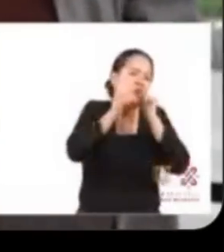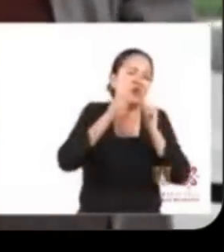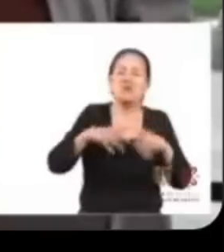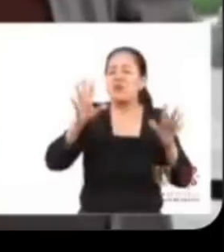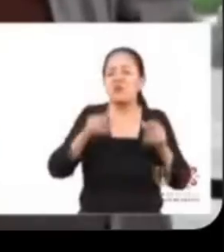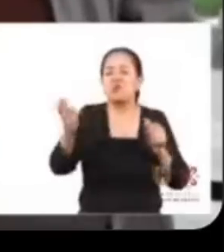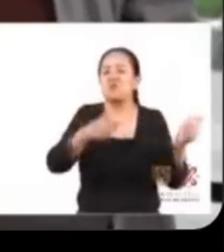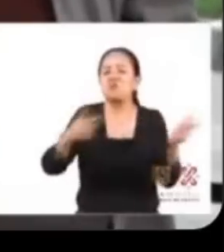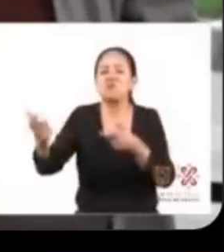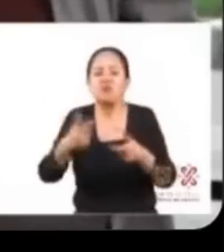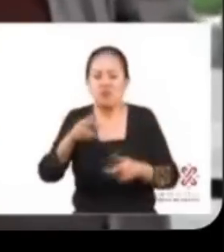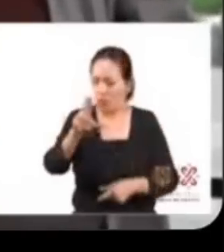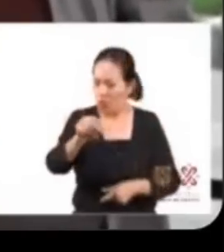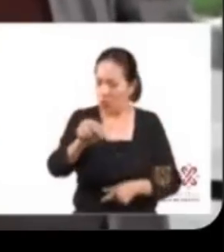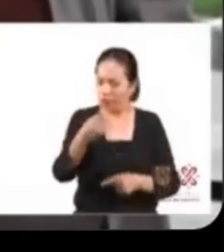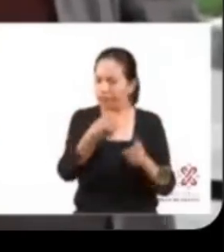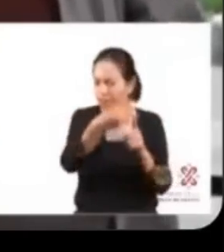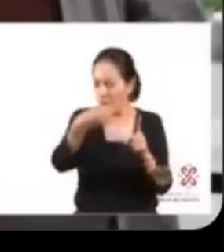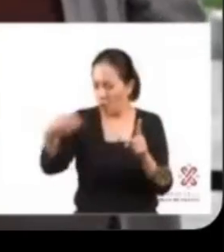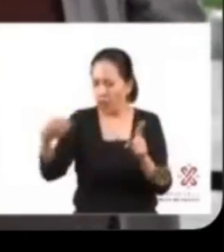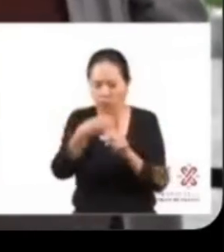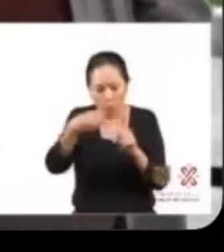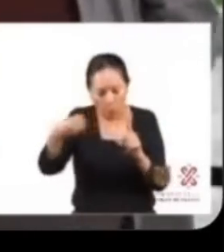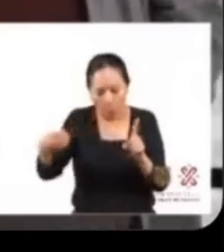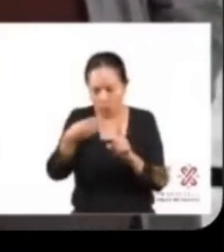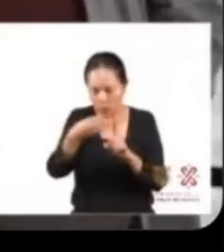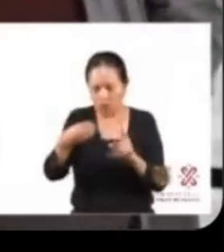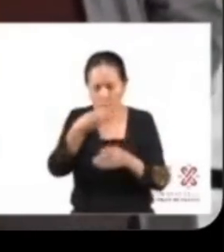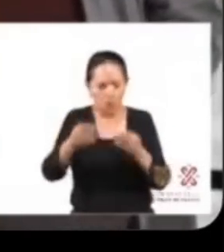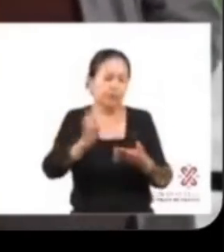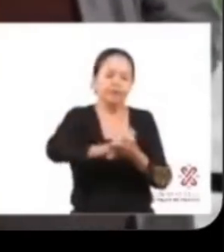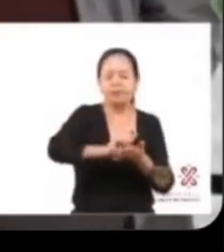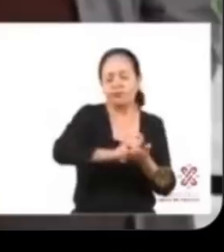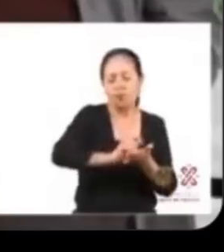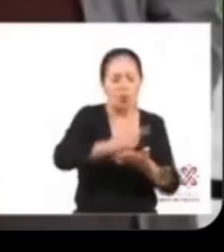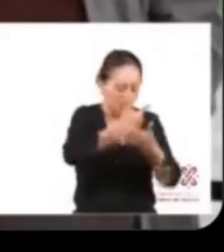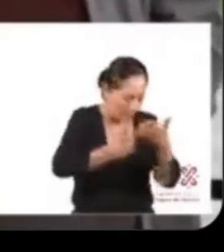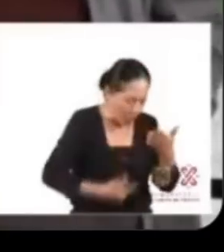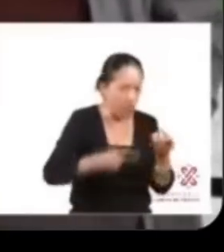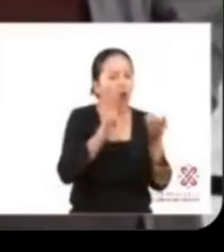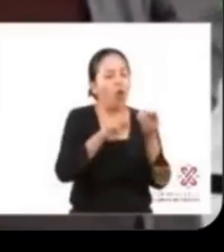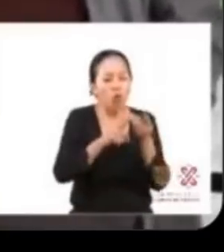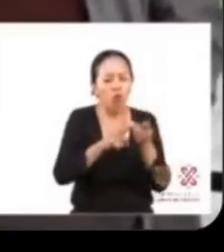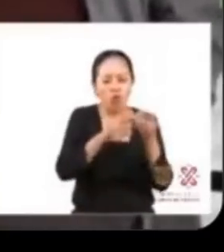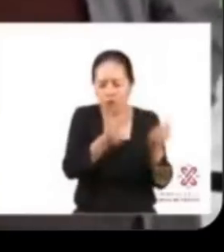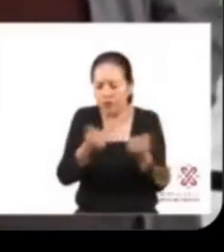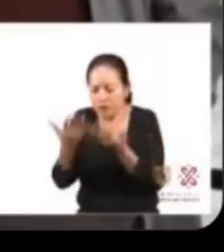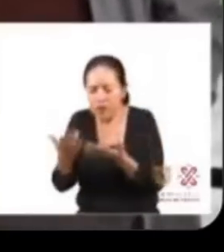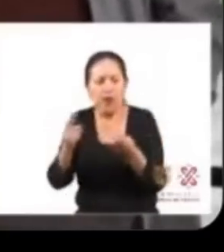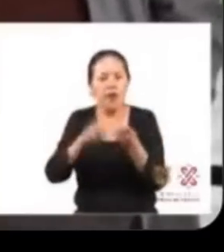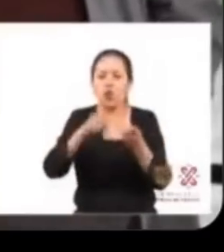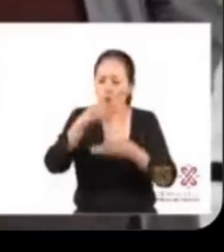ver cómo se hace. No, no, hay un protocolo bien determinado, se apunta todo, se dice a dónde se llevó y están todas